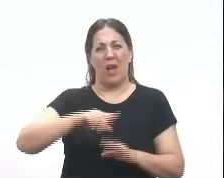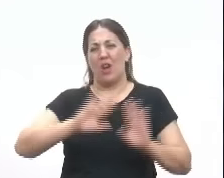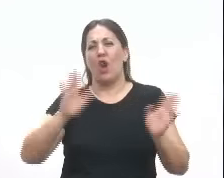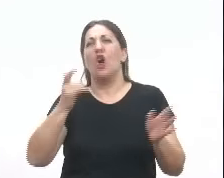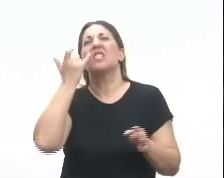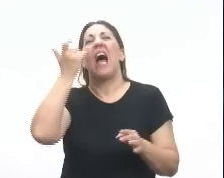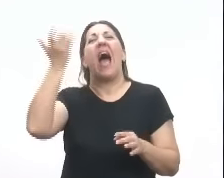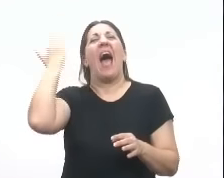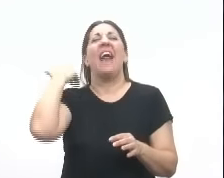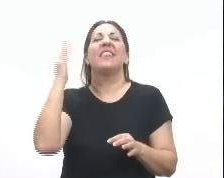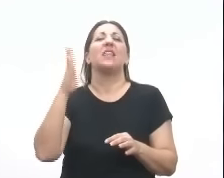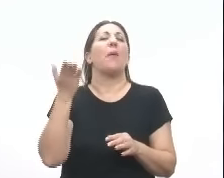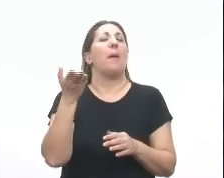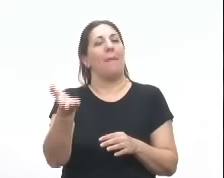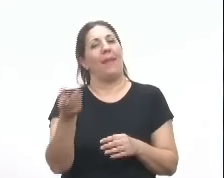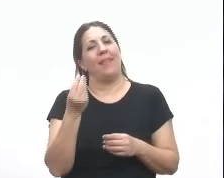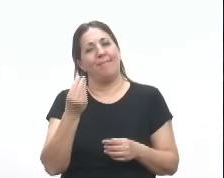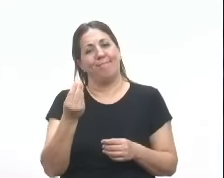joder.